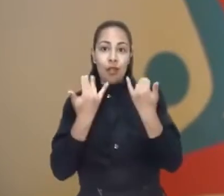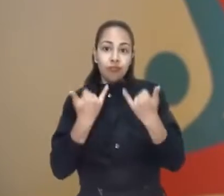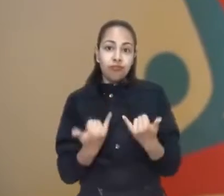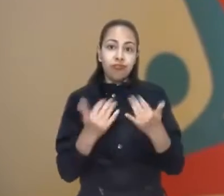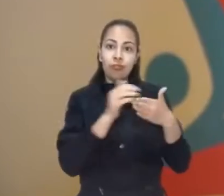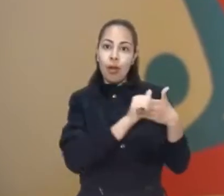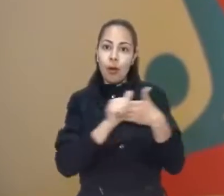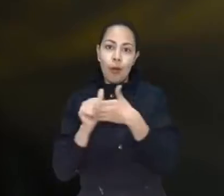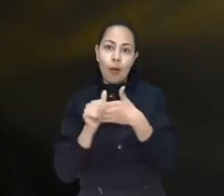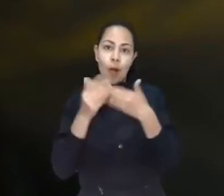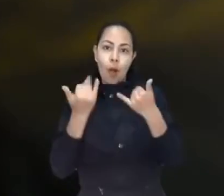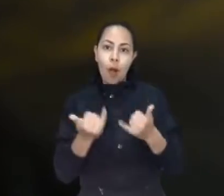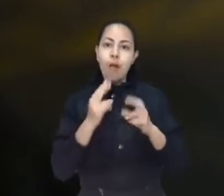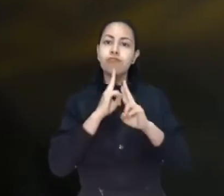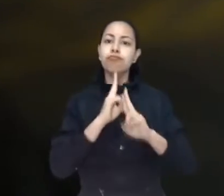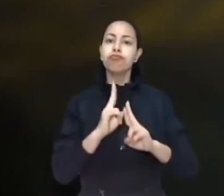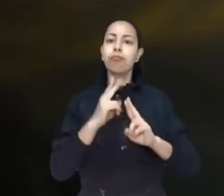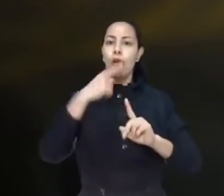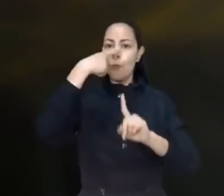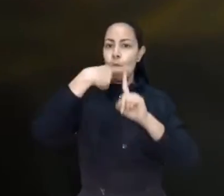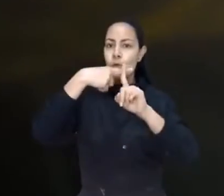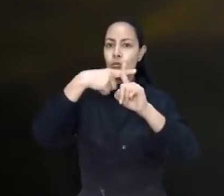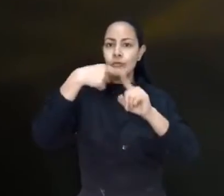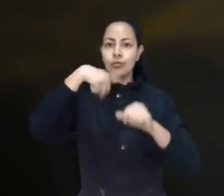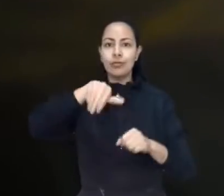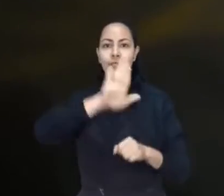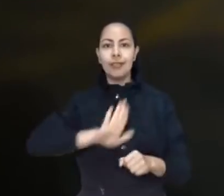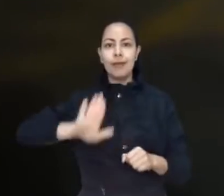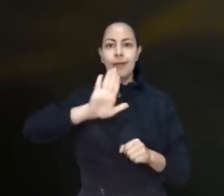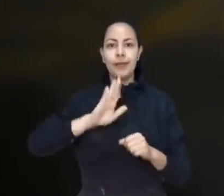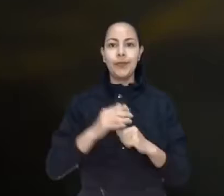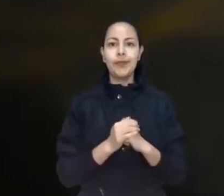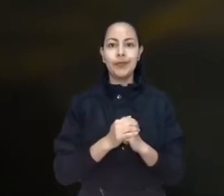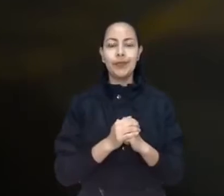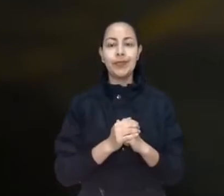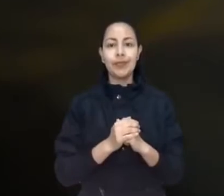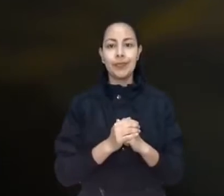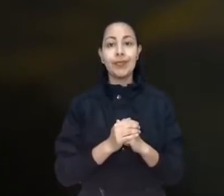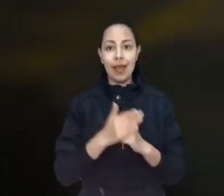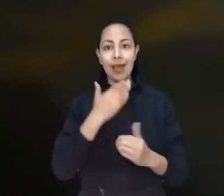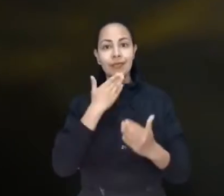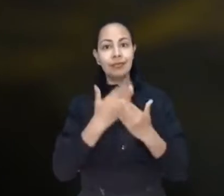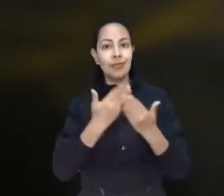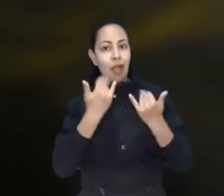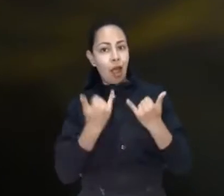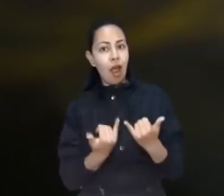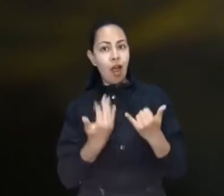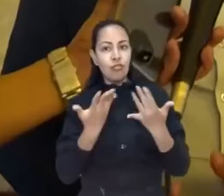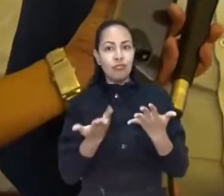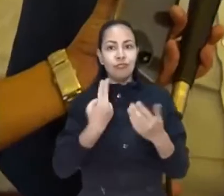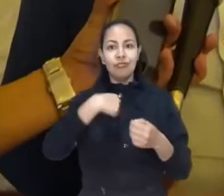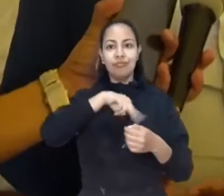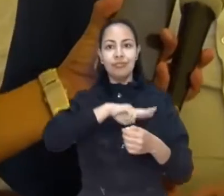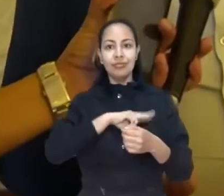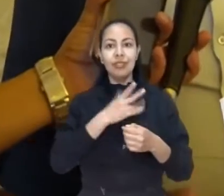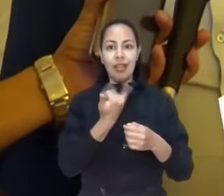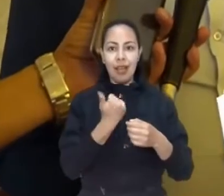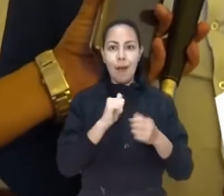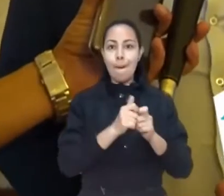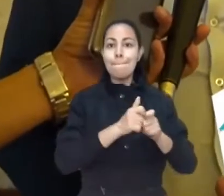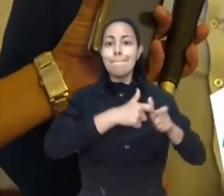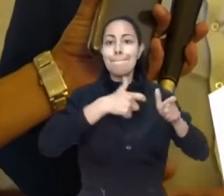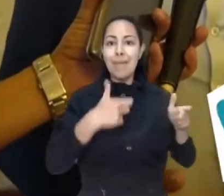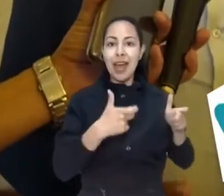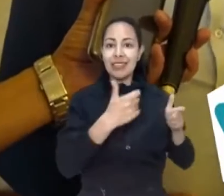de que repito, esta metodología dé un resultado positivo para nuestro departamento. Es grato para nosotros hoy enterarnos que ha subido